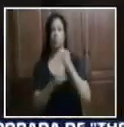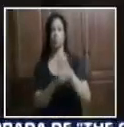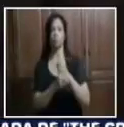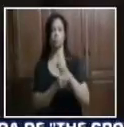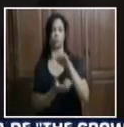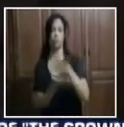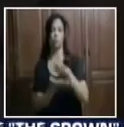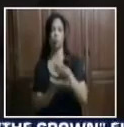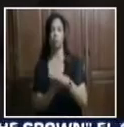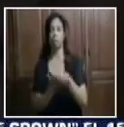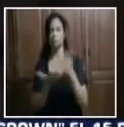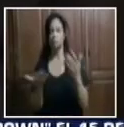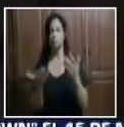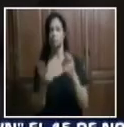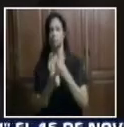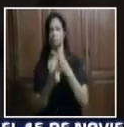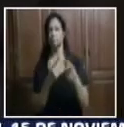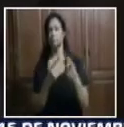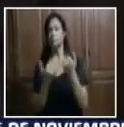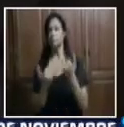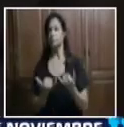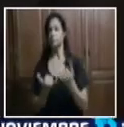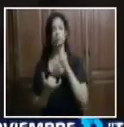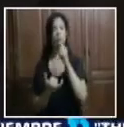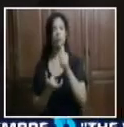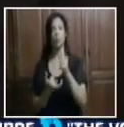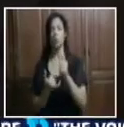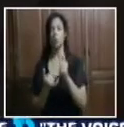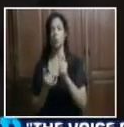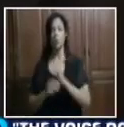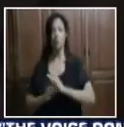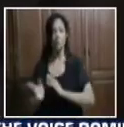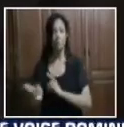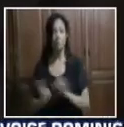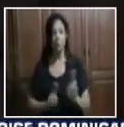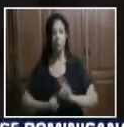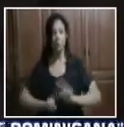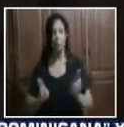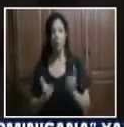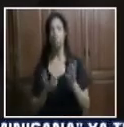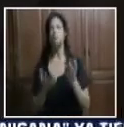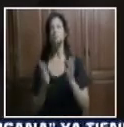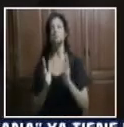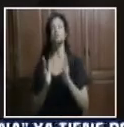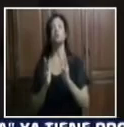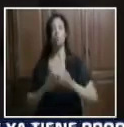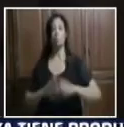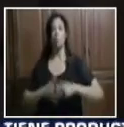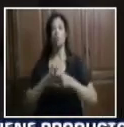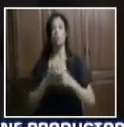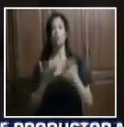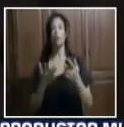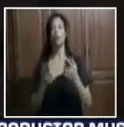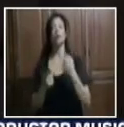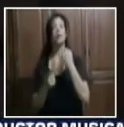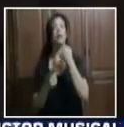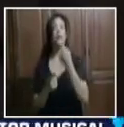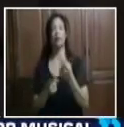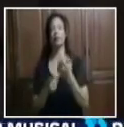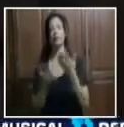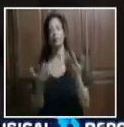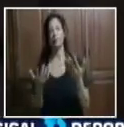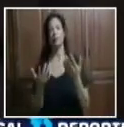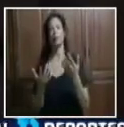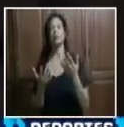el argumento es ahora que no lo dejaron preparado. Y si lo hubiesen dejado preparado, el argumento era que le habían dejado todas las